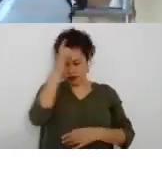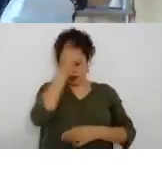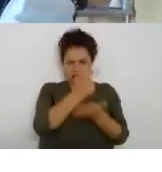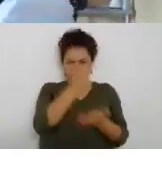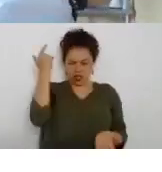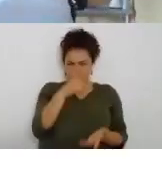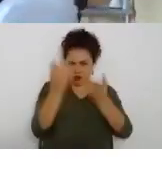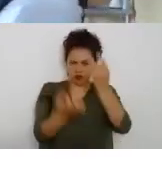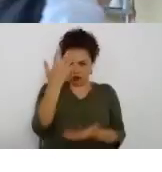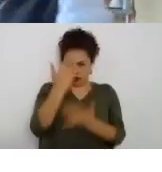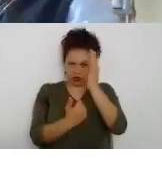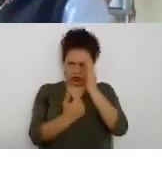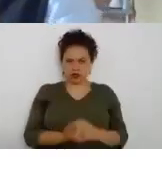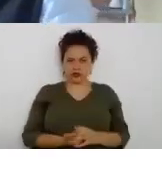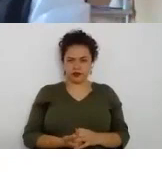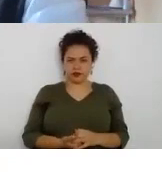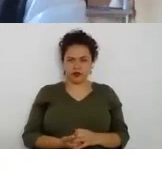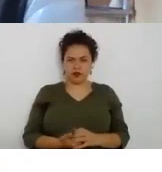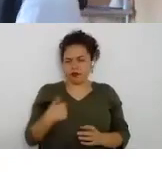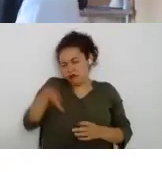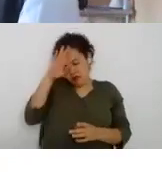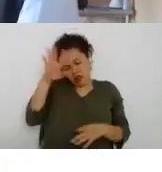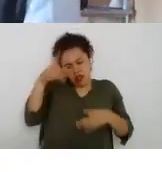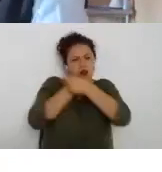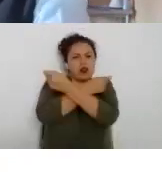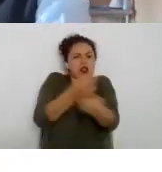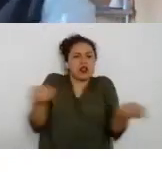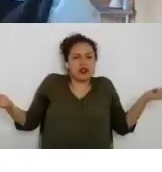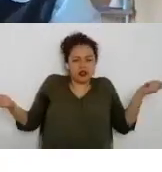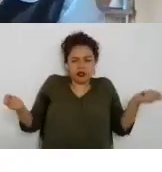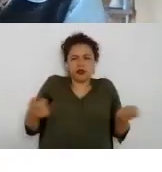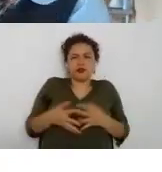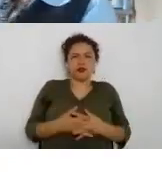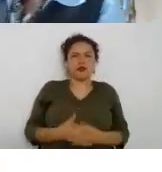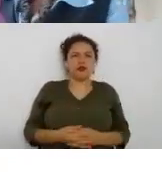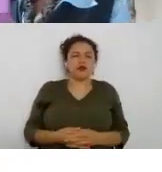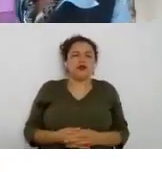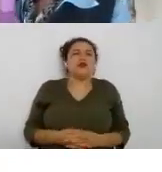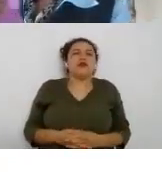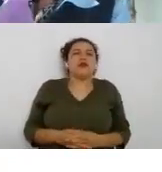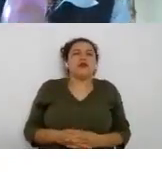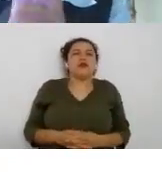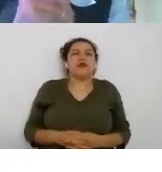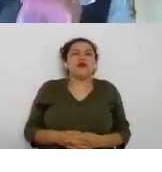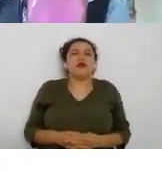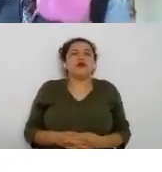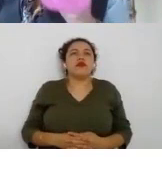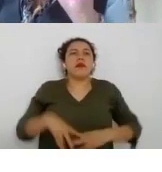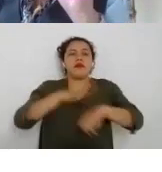quemadura. Porque quiero suponer que un niño tiene, por un lado, mayor capacidad de